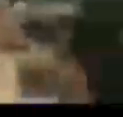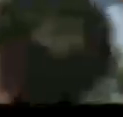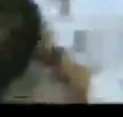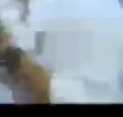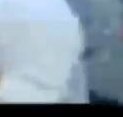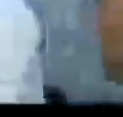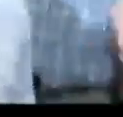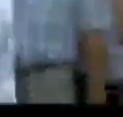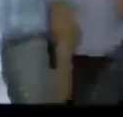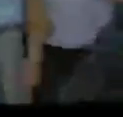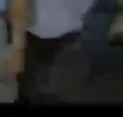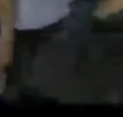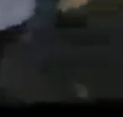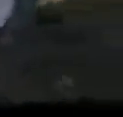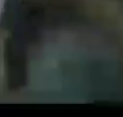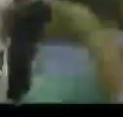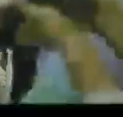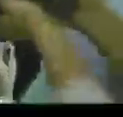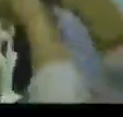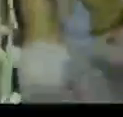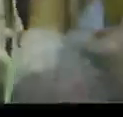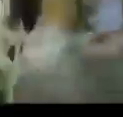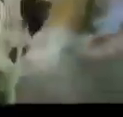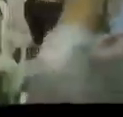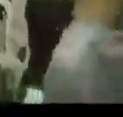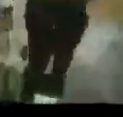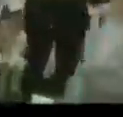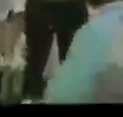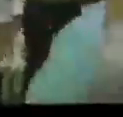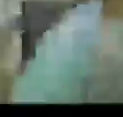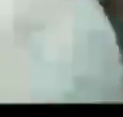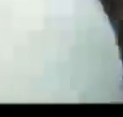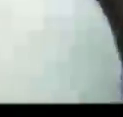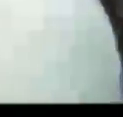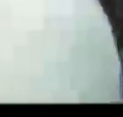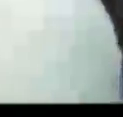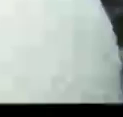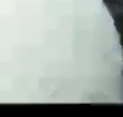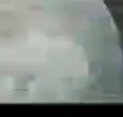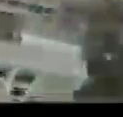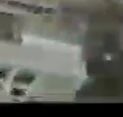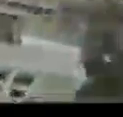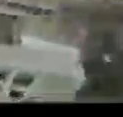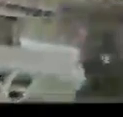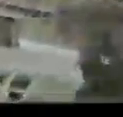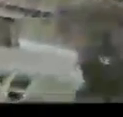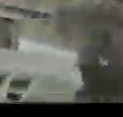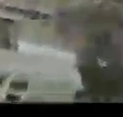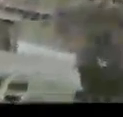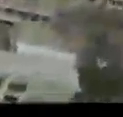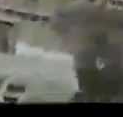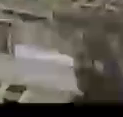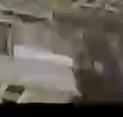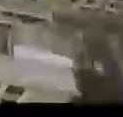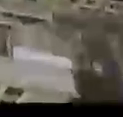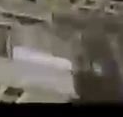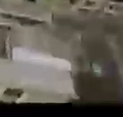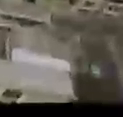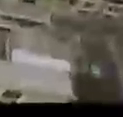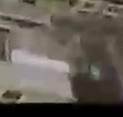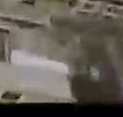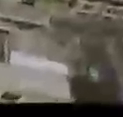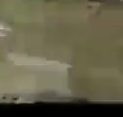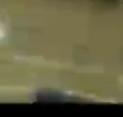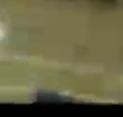a acompañar a nuestro presidente Rafael Correa Delgado en su última noche cultural junto a su pueblo. Este viernes 12 de mayo a las 20 horas